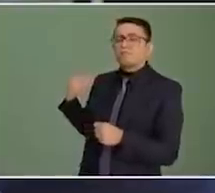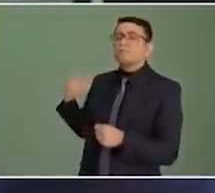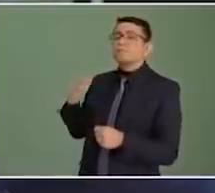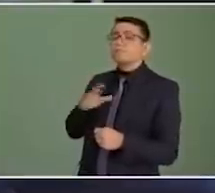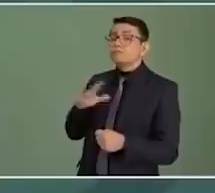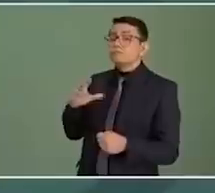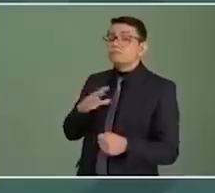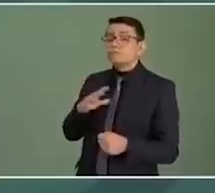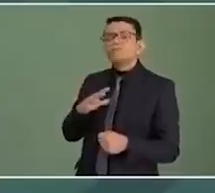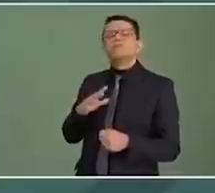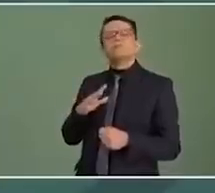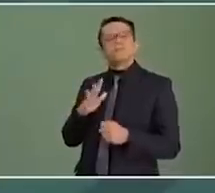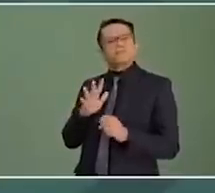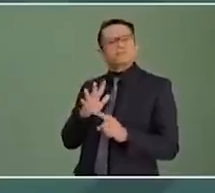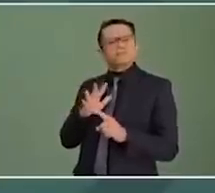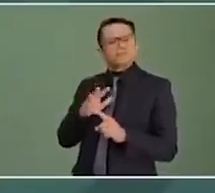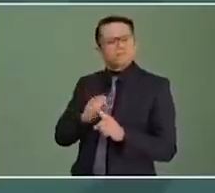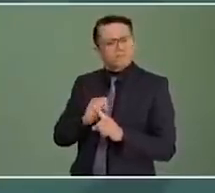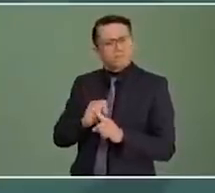logró